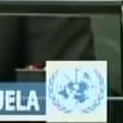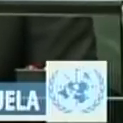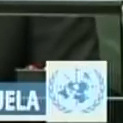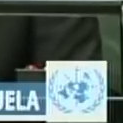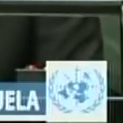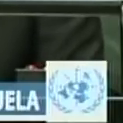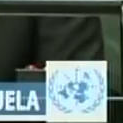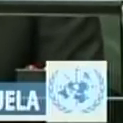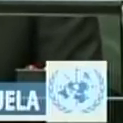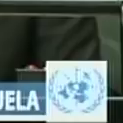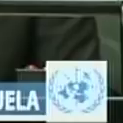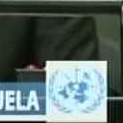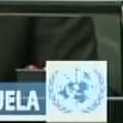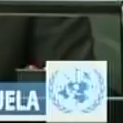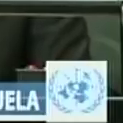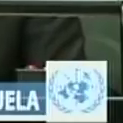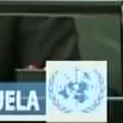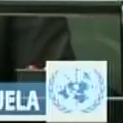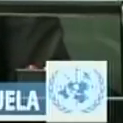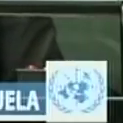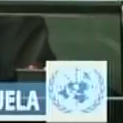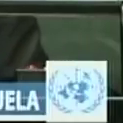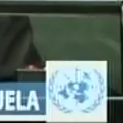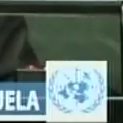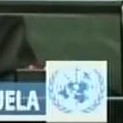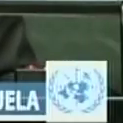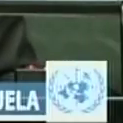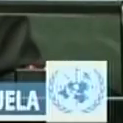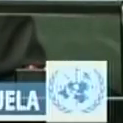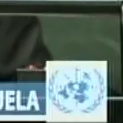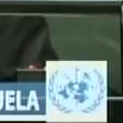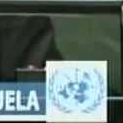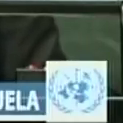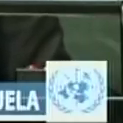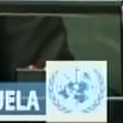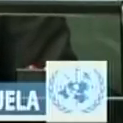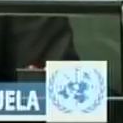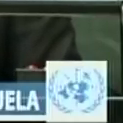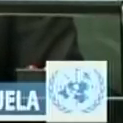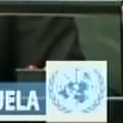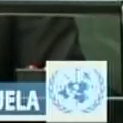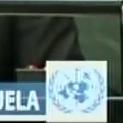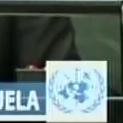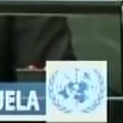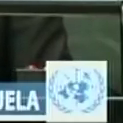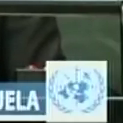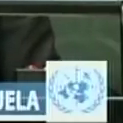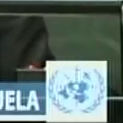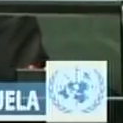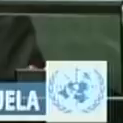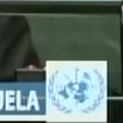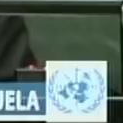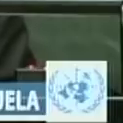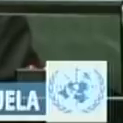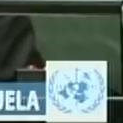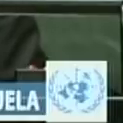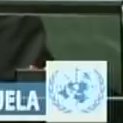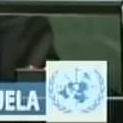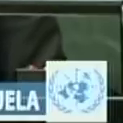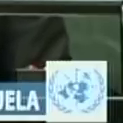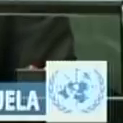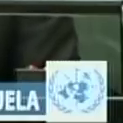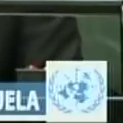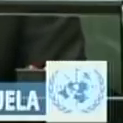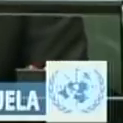Bolivariana de Venezuela, Nicolás Maduro Moros, le otorga al debate y a la votación de esta justa y